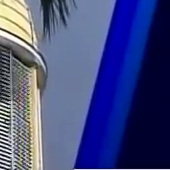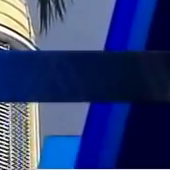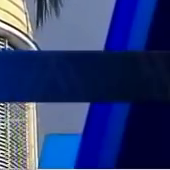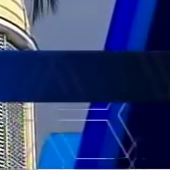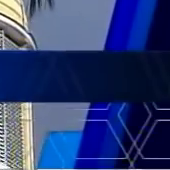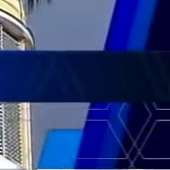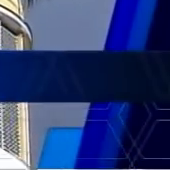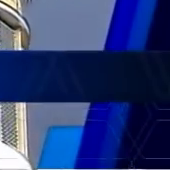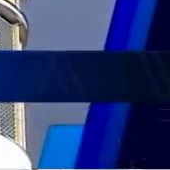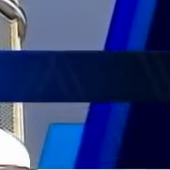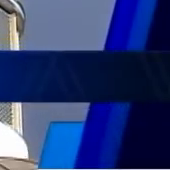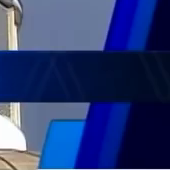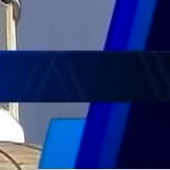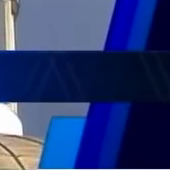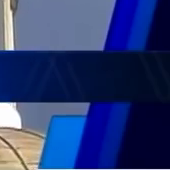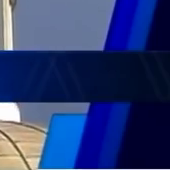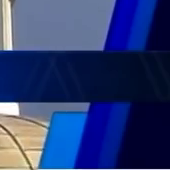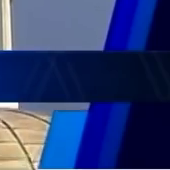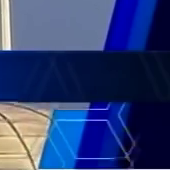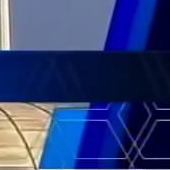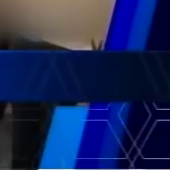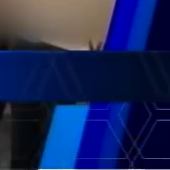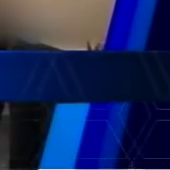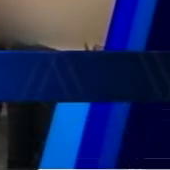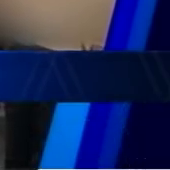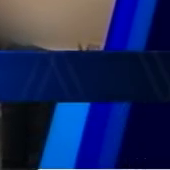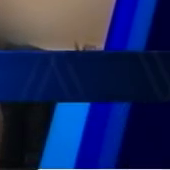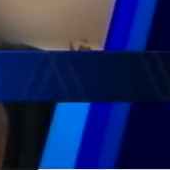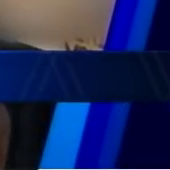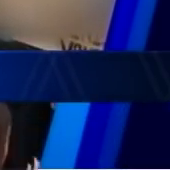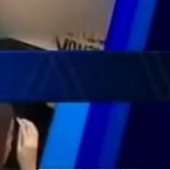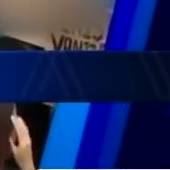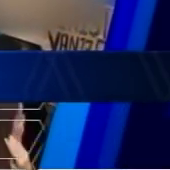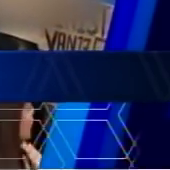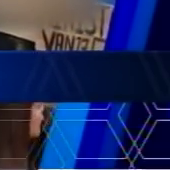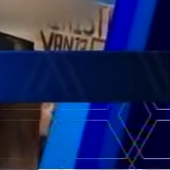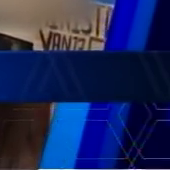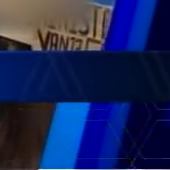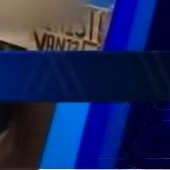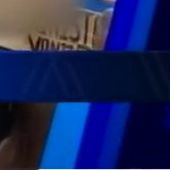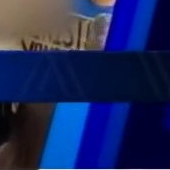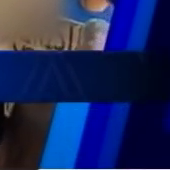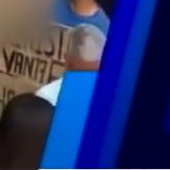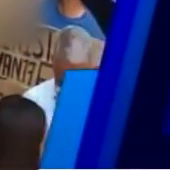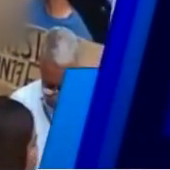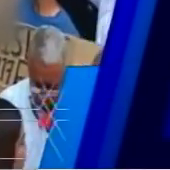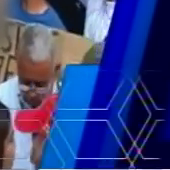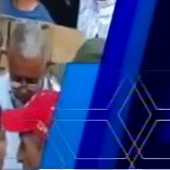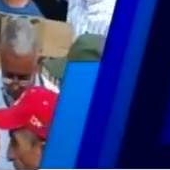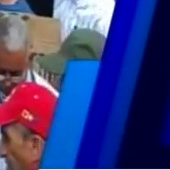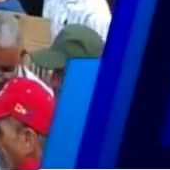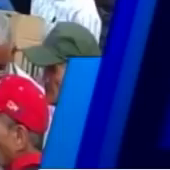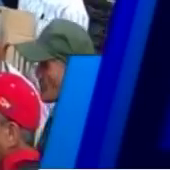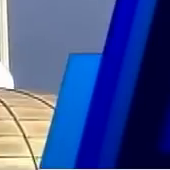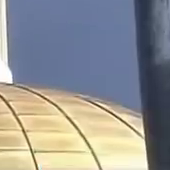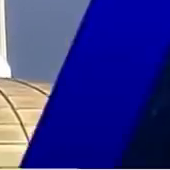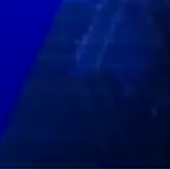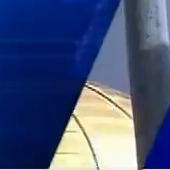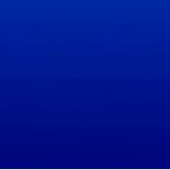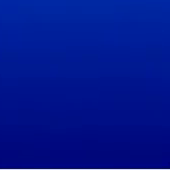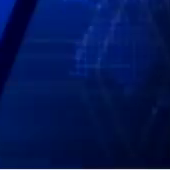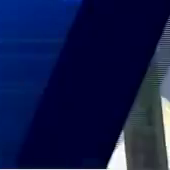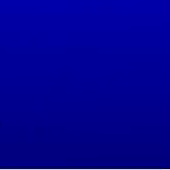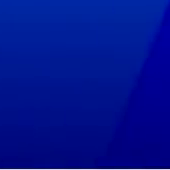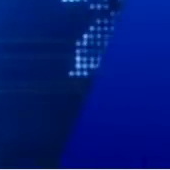Se movilizan. Ex trabajadores de la faja petrolífera del Orinoco exigen el pago de sus pasivos laborales.